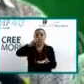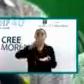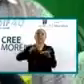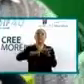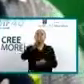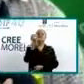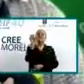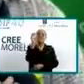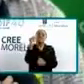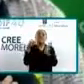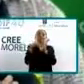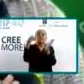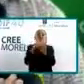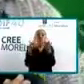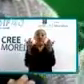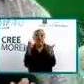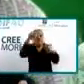360 millones de pesos.